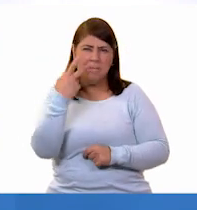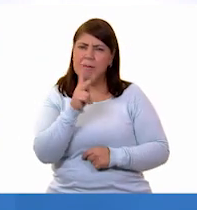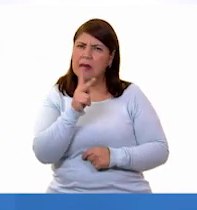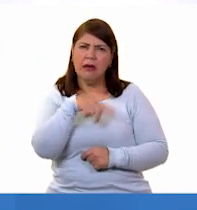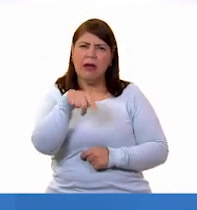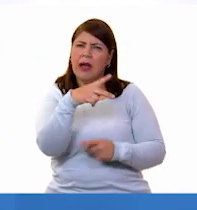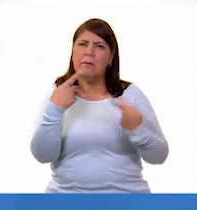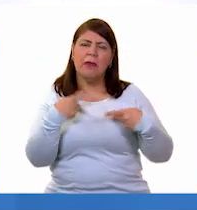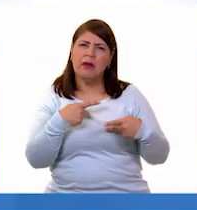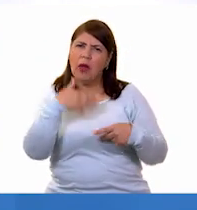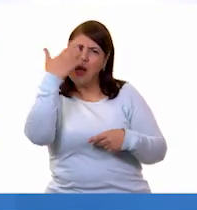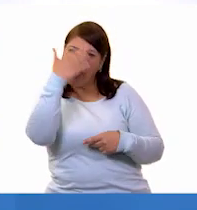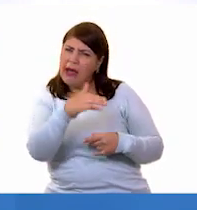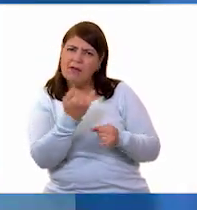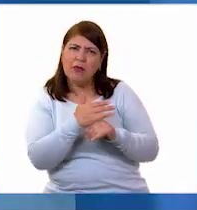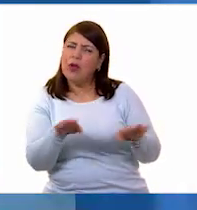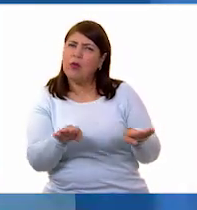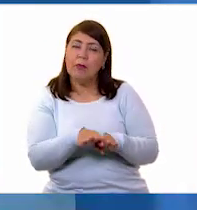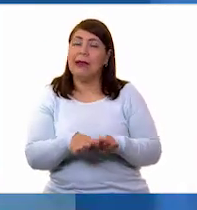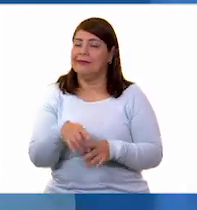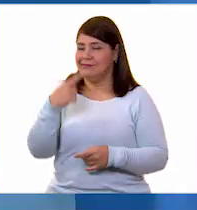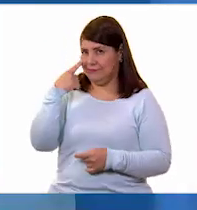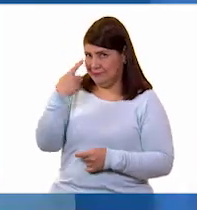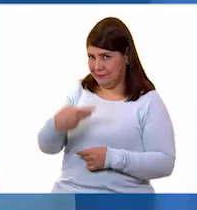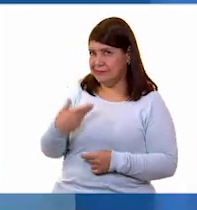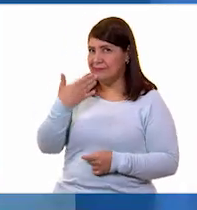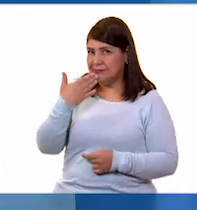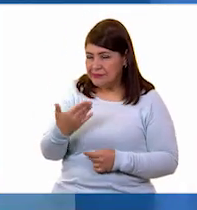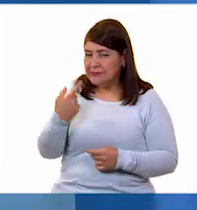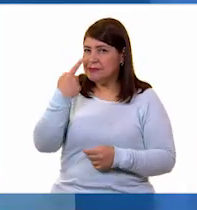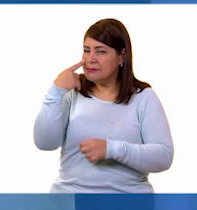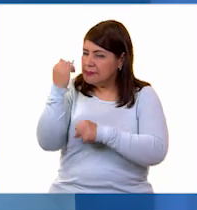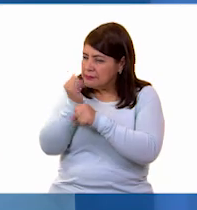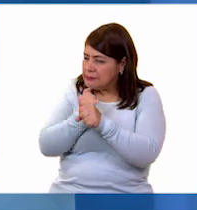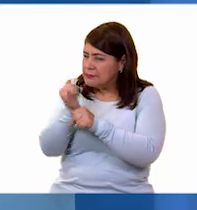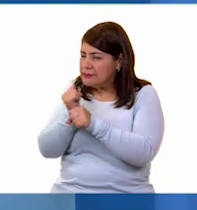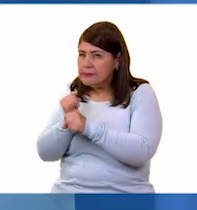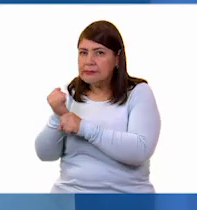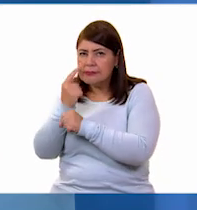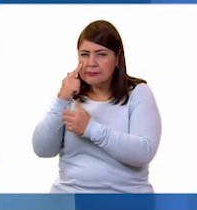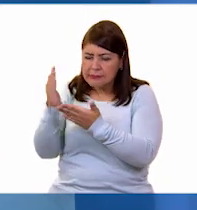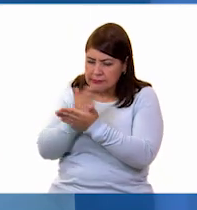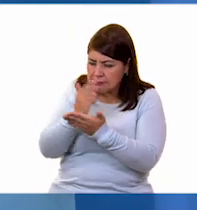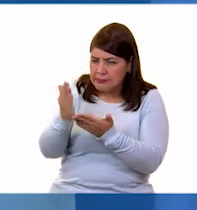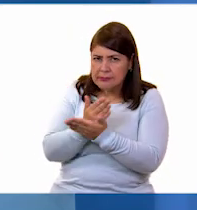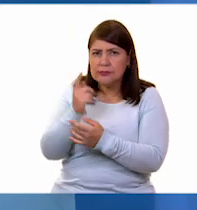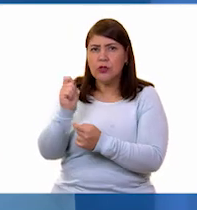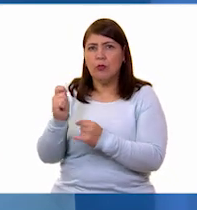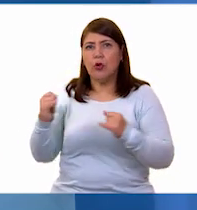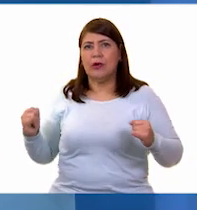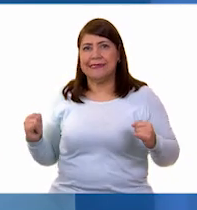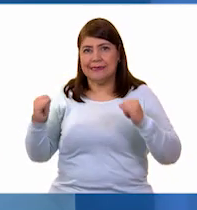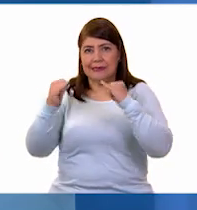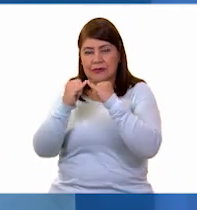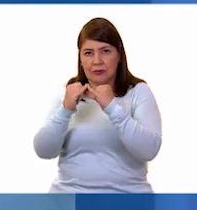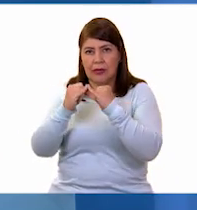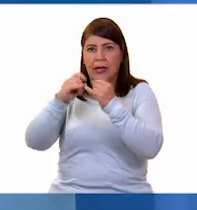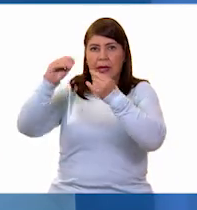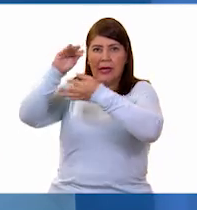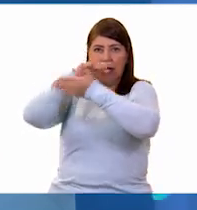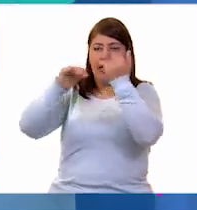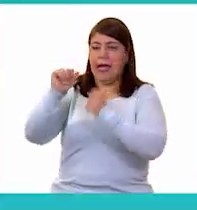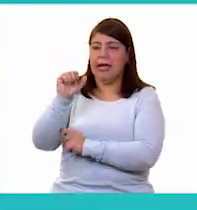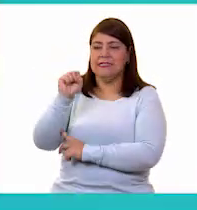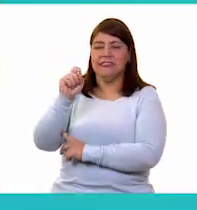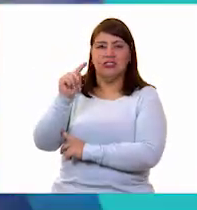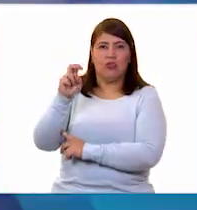la gente de esa información? Ah, muy buena pregunta, María. Buscando en fuentes confiables como el Instituto de Astronomía de